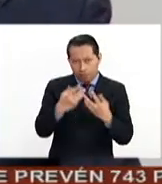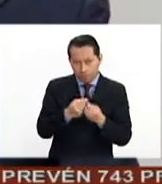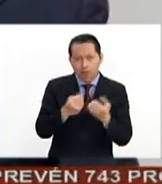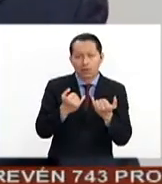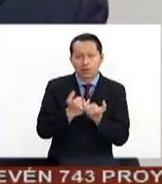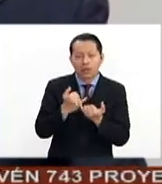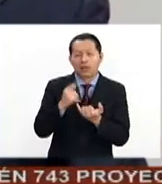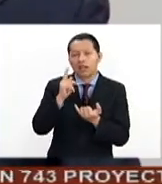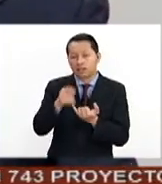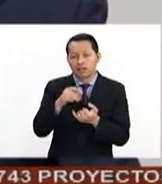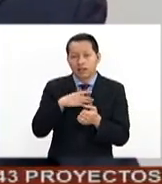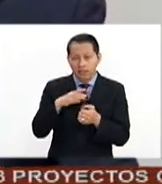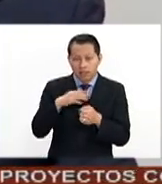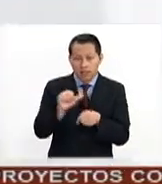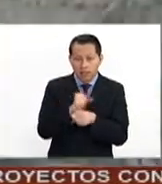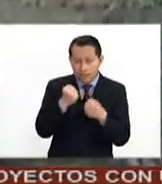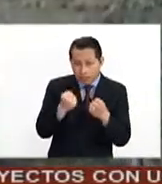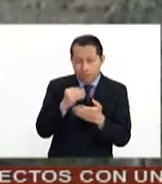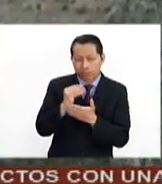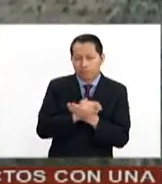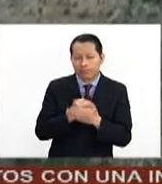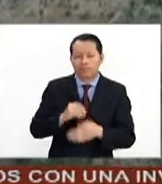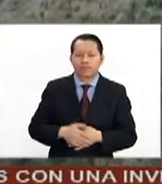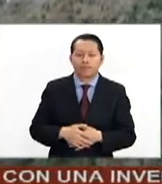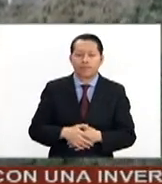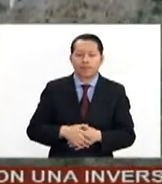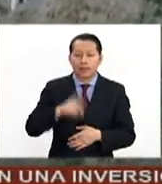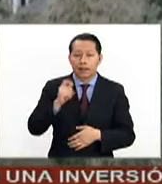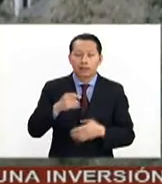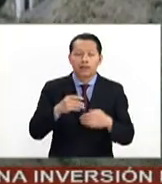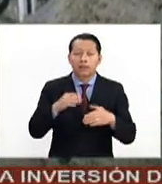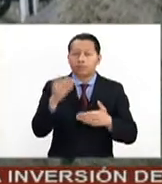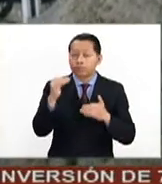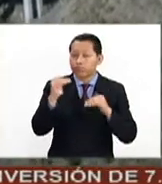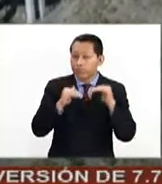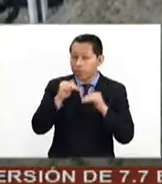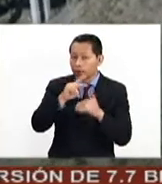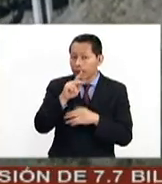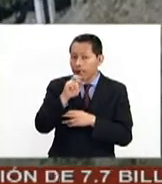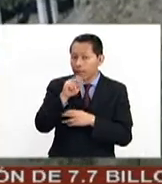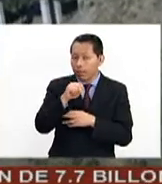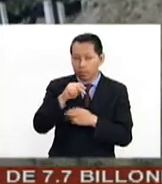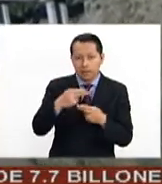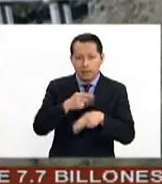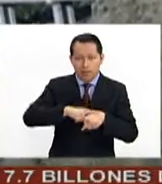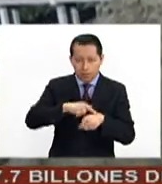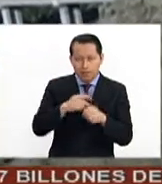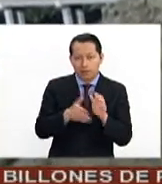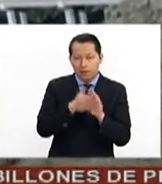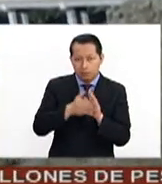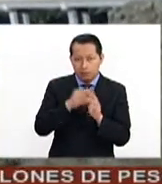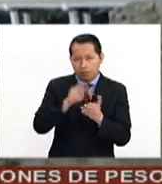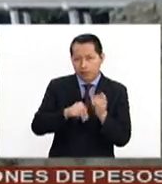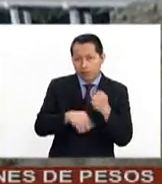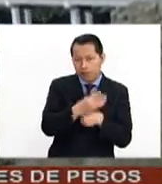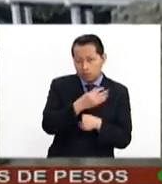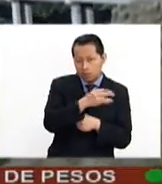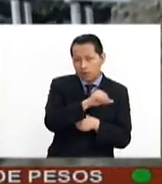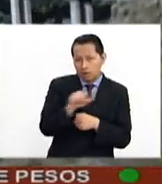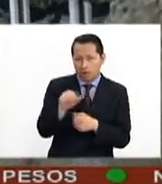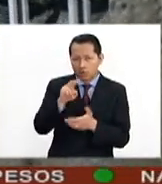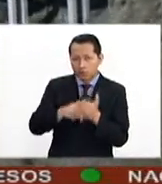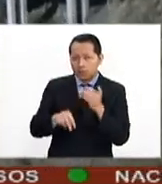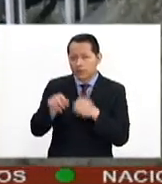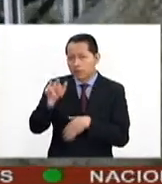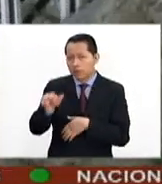tiempo para estar en el vehículo. Al dar un balance de lo alcanzado en el Plan Nacional de Infraestructura 2014-2018, acompañado